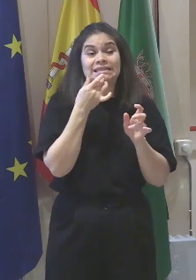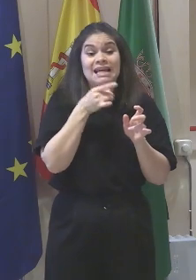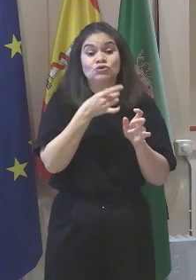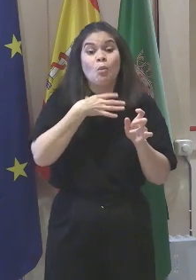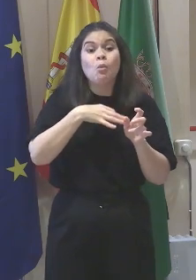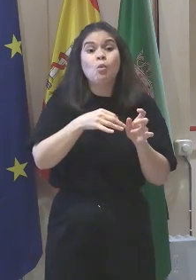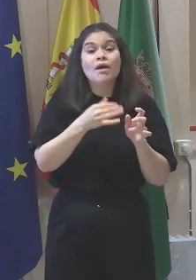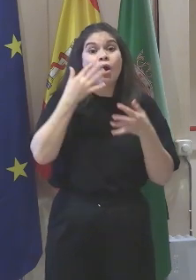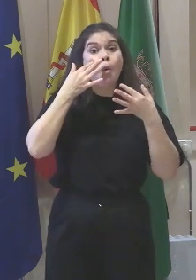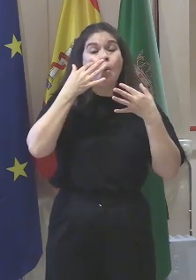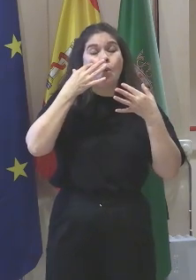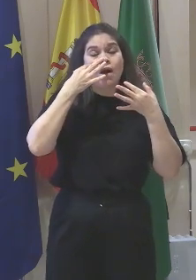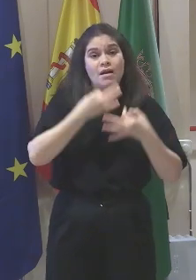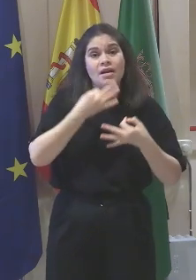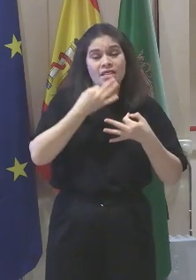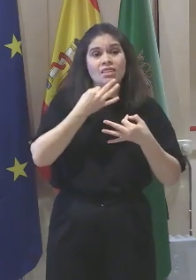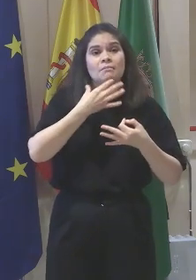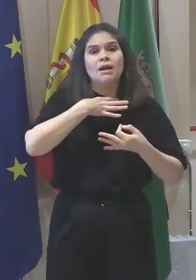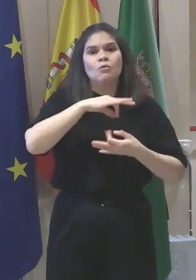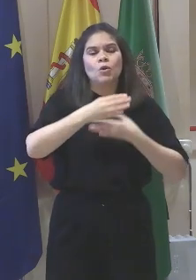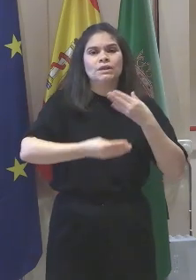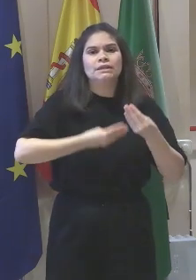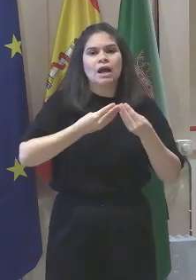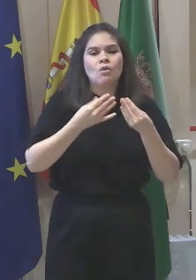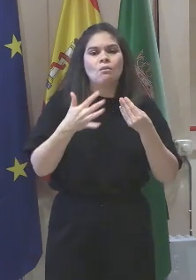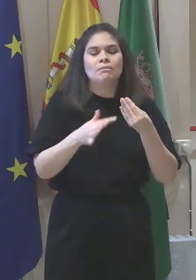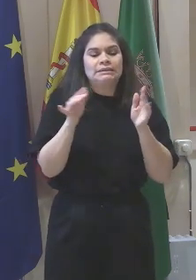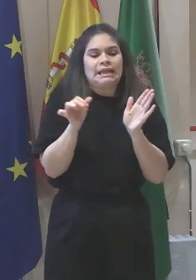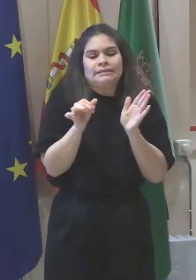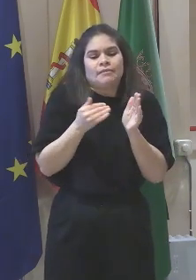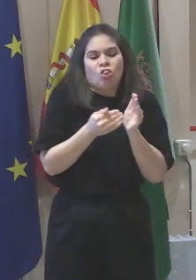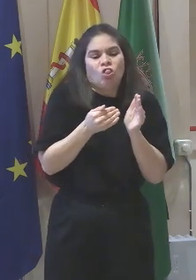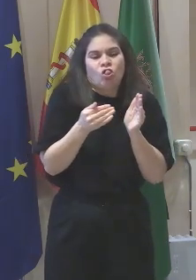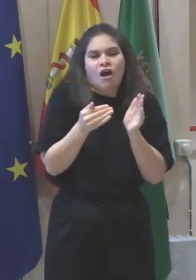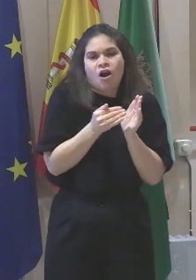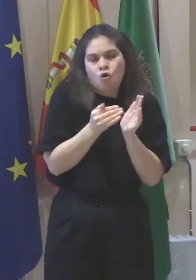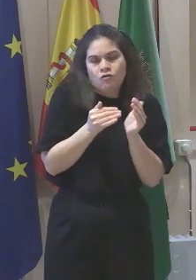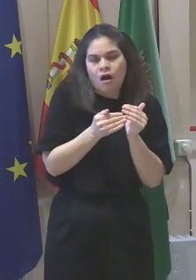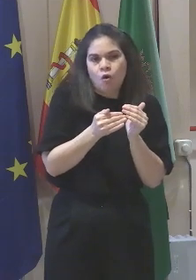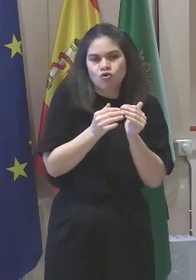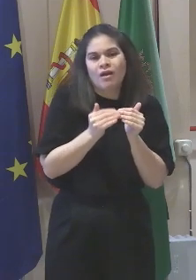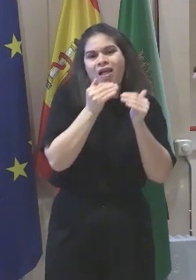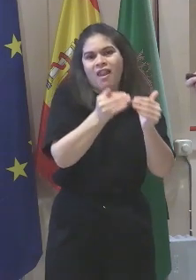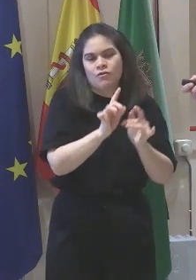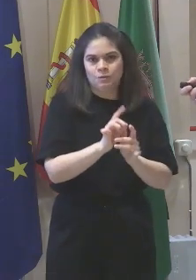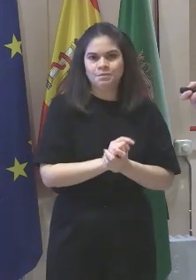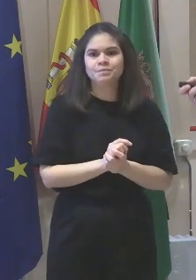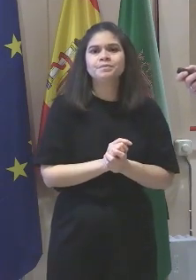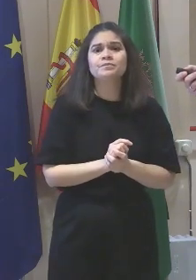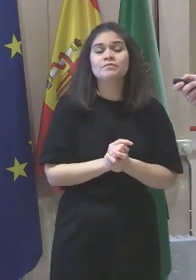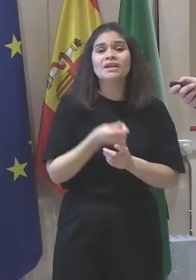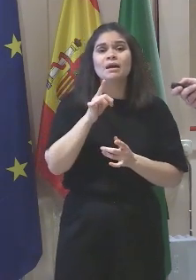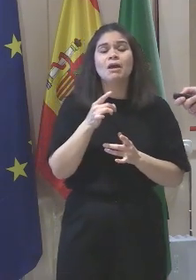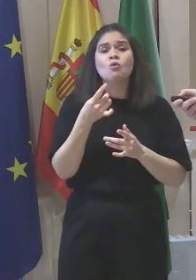ser una realidad para utilizarlo más a corto que a medio plazo. Además, un poco con lo de la combinación